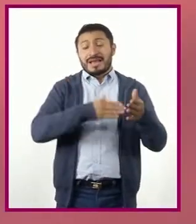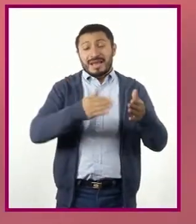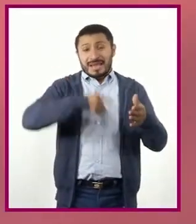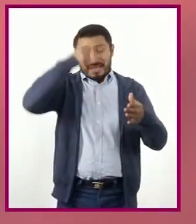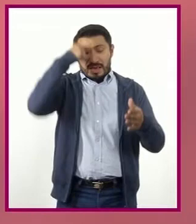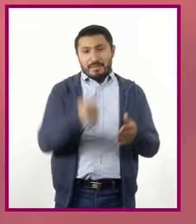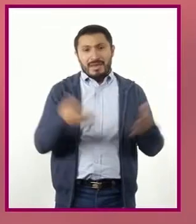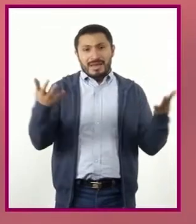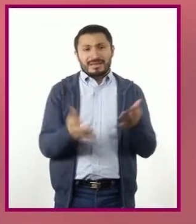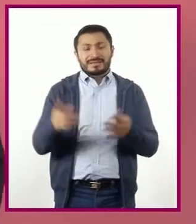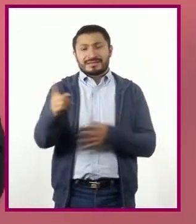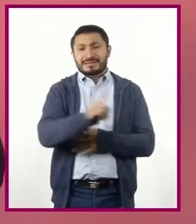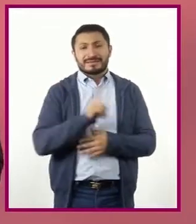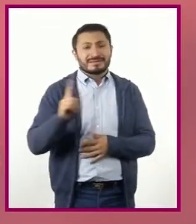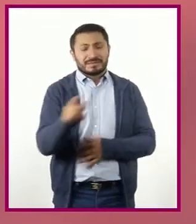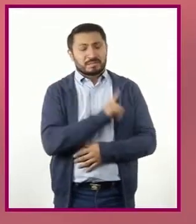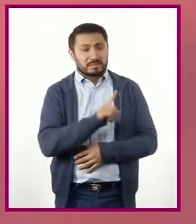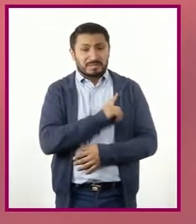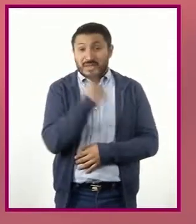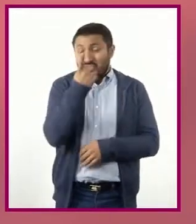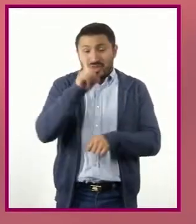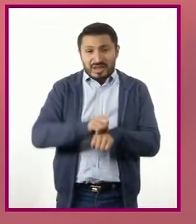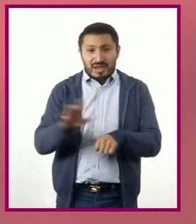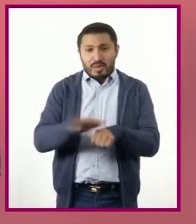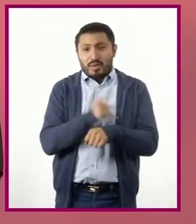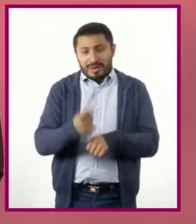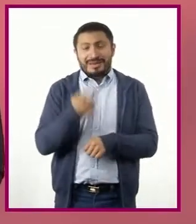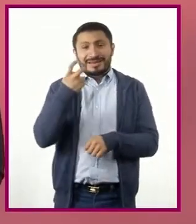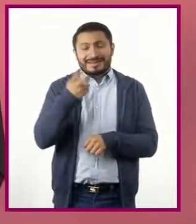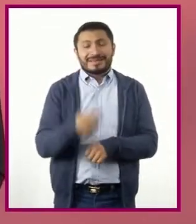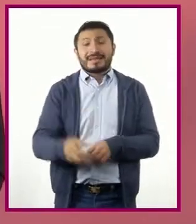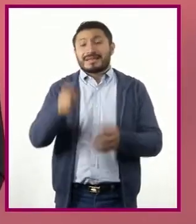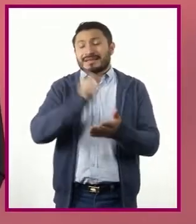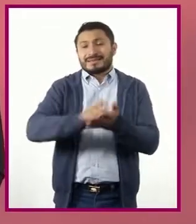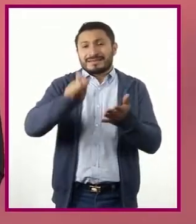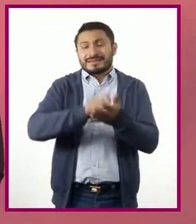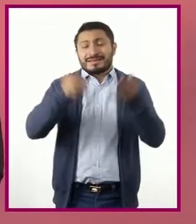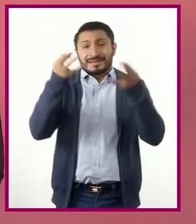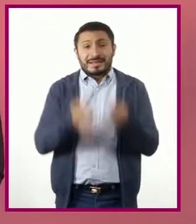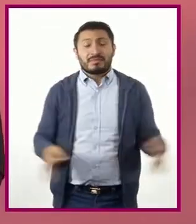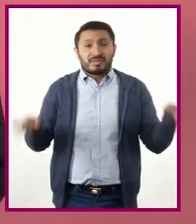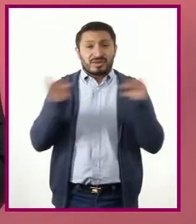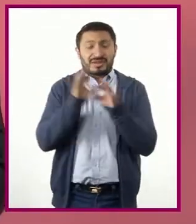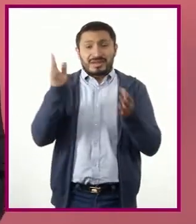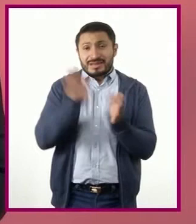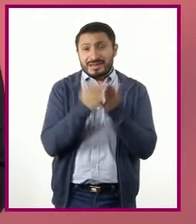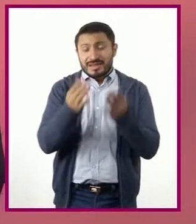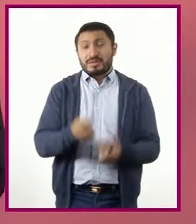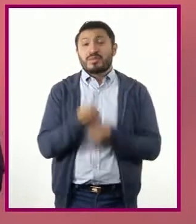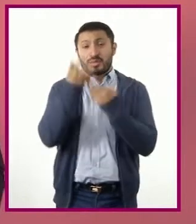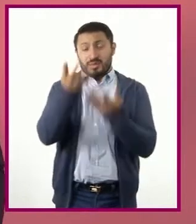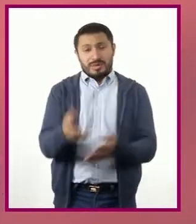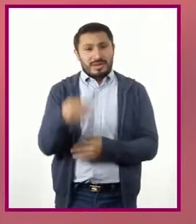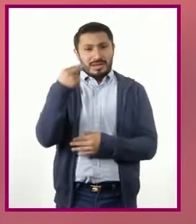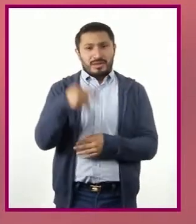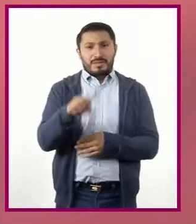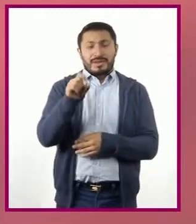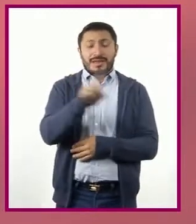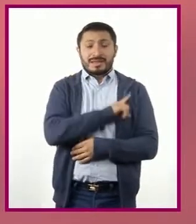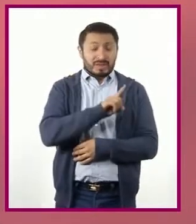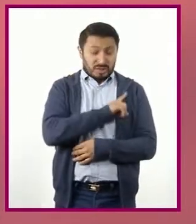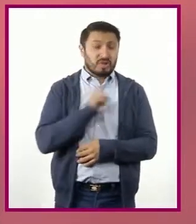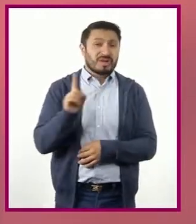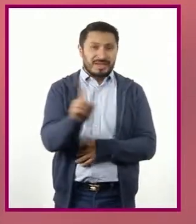hacer soledades en un día, porque Luis de Góngora escribió un importante libro de poemas llamado Soledades, en el que